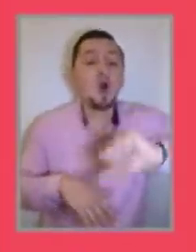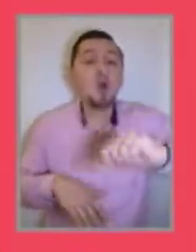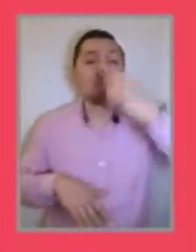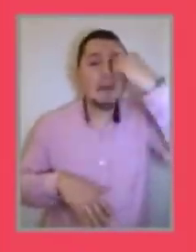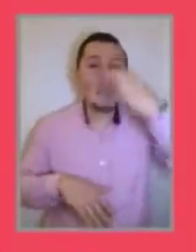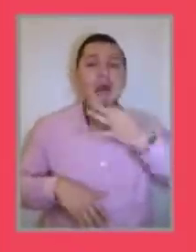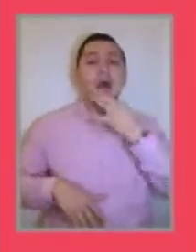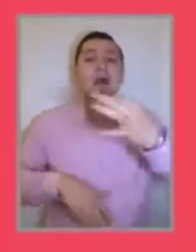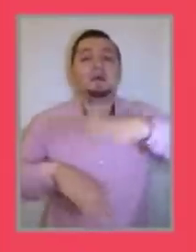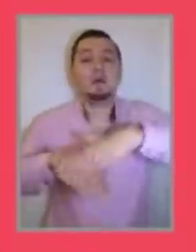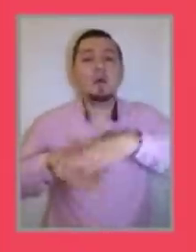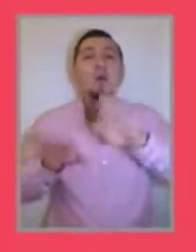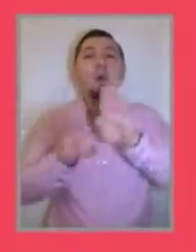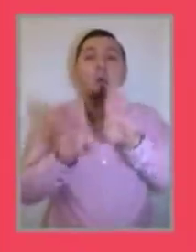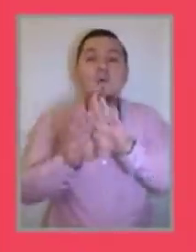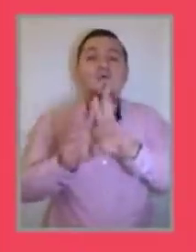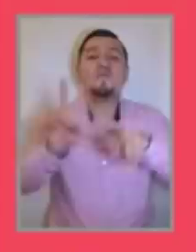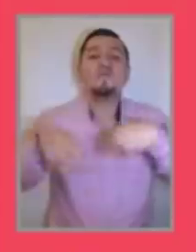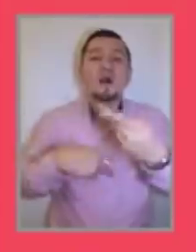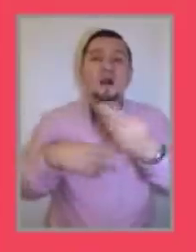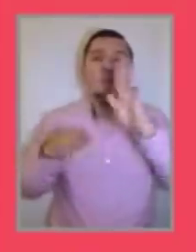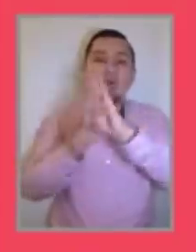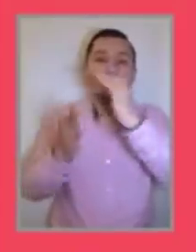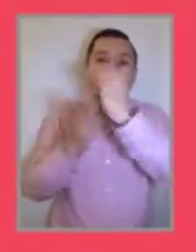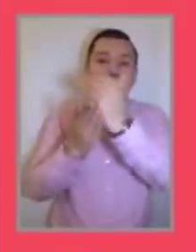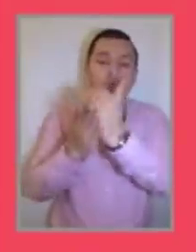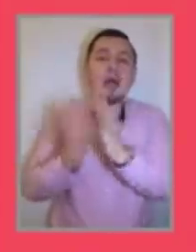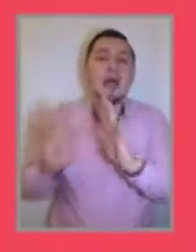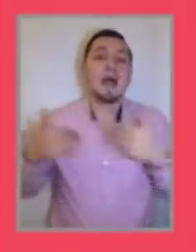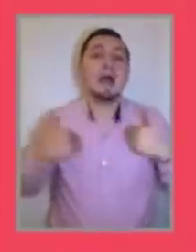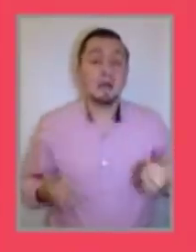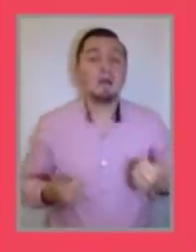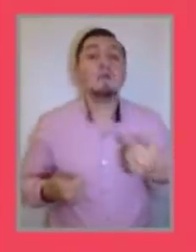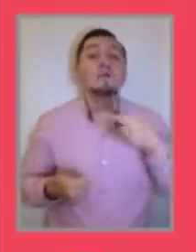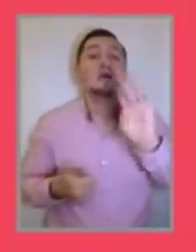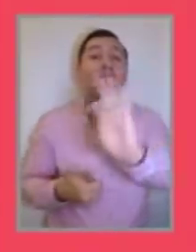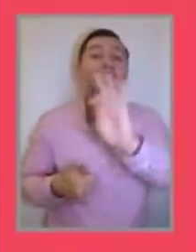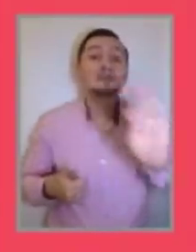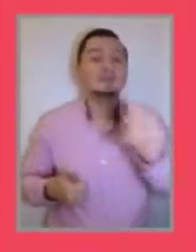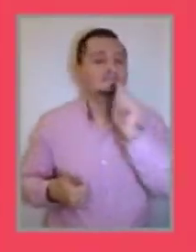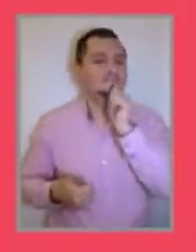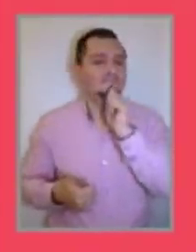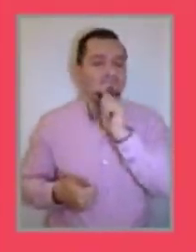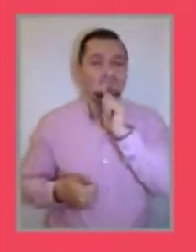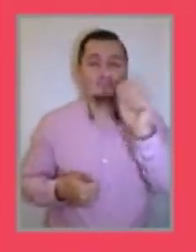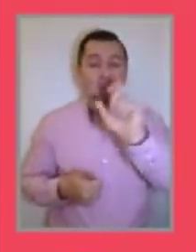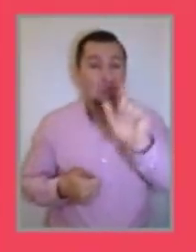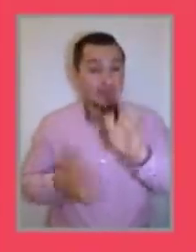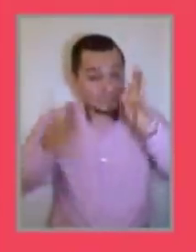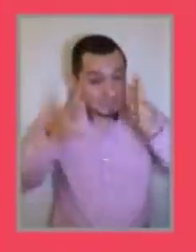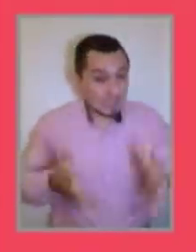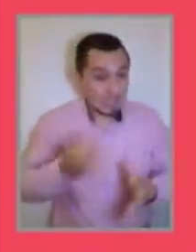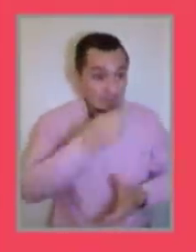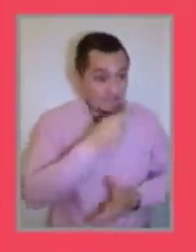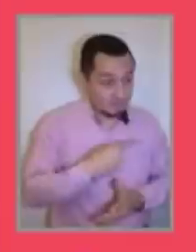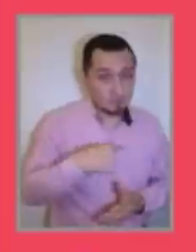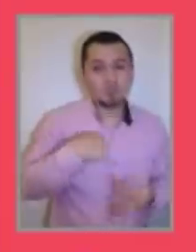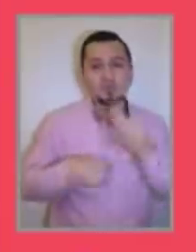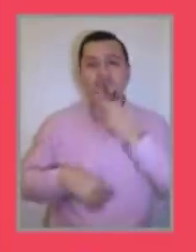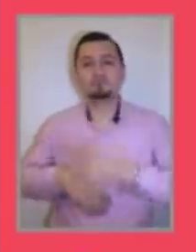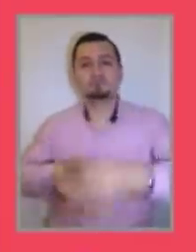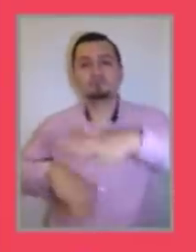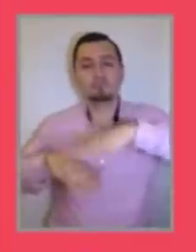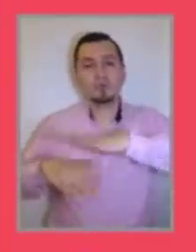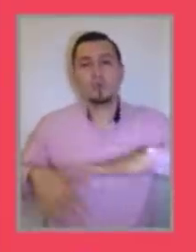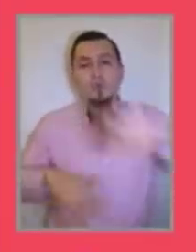nuestros maestros se dará en los próximos días. Vamos a tener un mecanismo de reacción inmediata en caso de